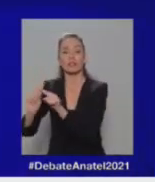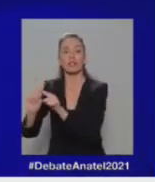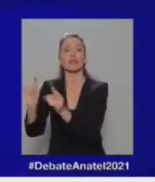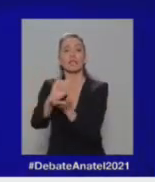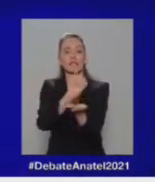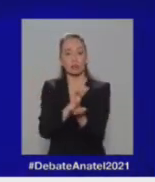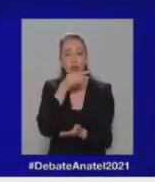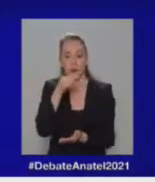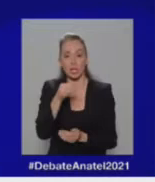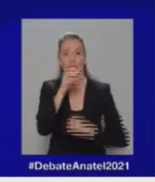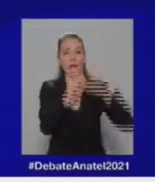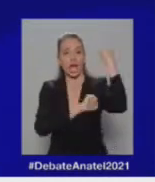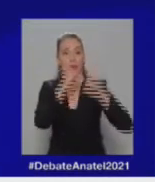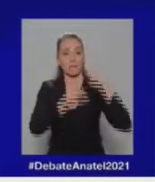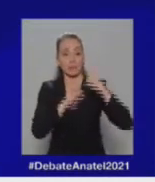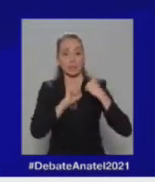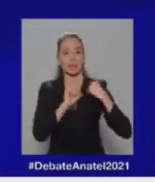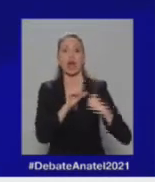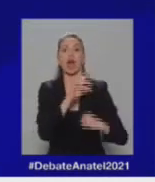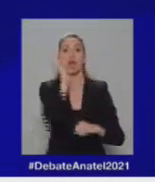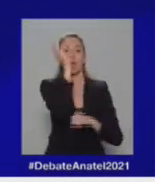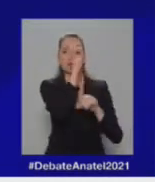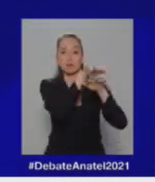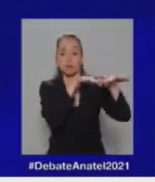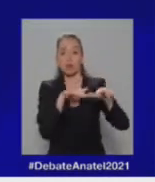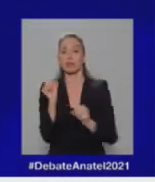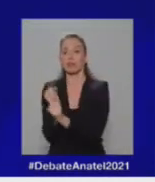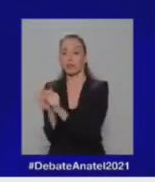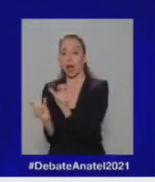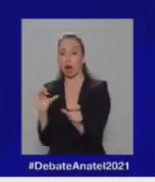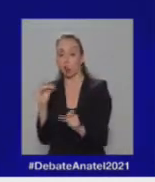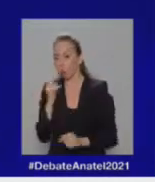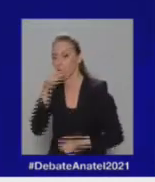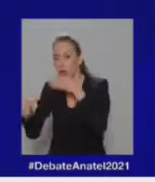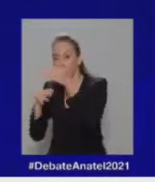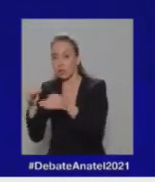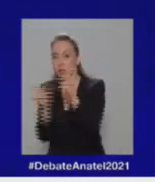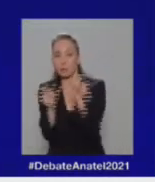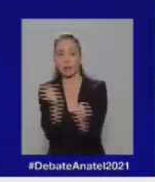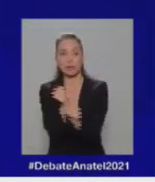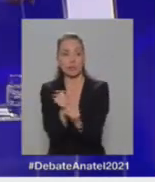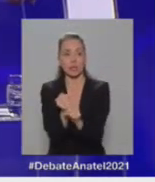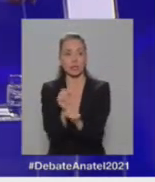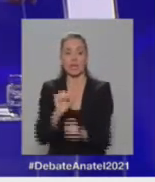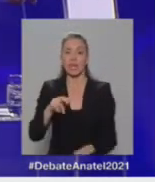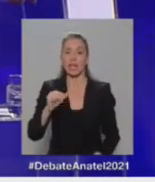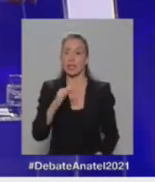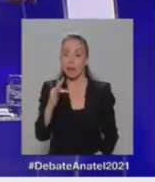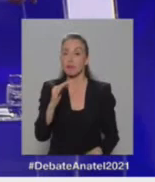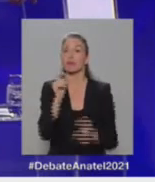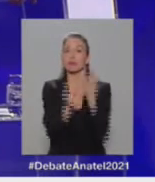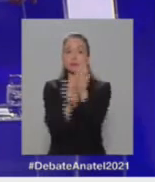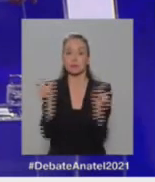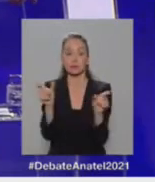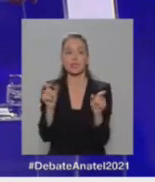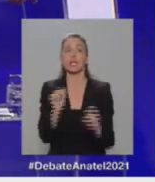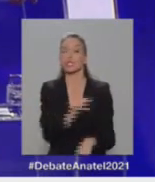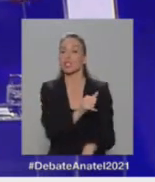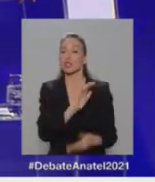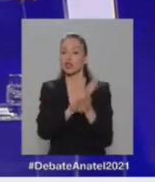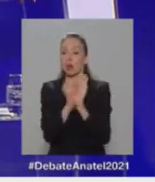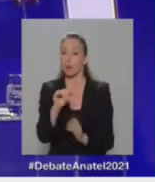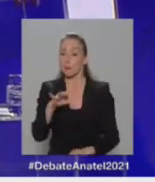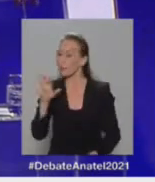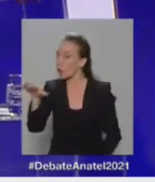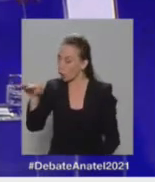del pueblo, encauzar un proceso constituyente. Eso es lo que yo entiendo por liderazgo, sentarse con quienes piensan